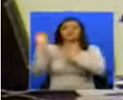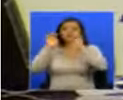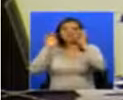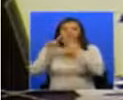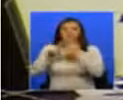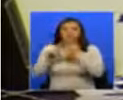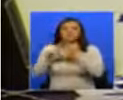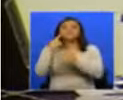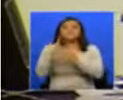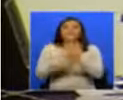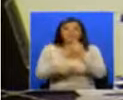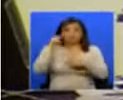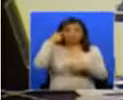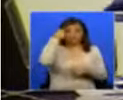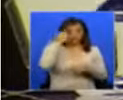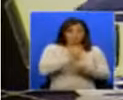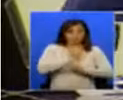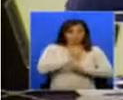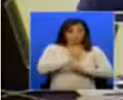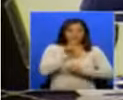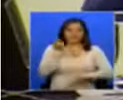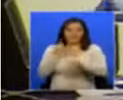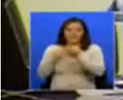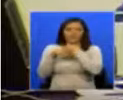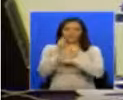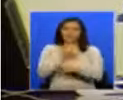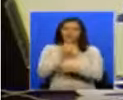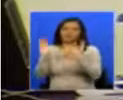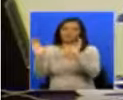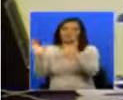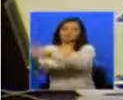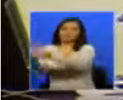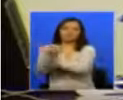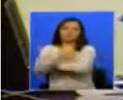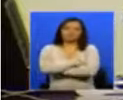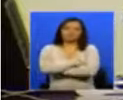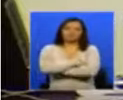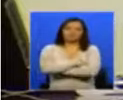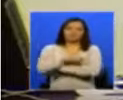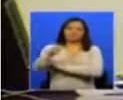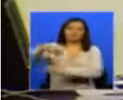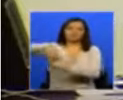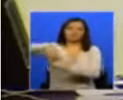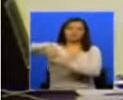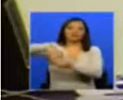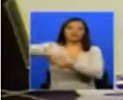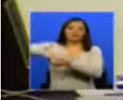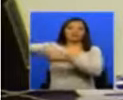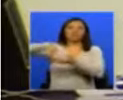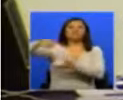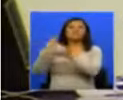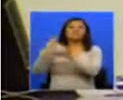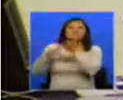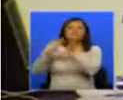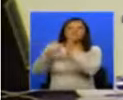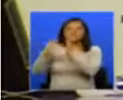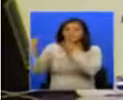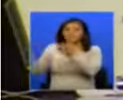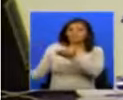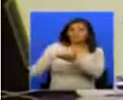privatizarlos. Pero para adornar la privatización le llamaron Fondo de Solidaridad. Y en un absurdo económico, eso